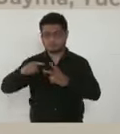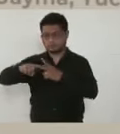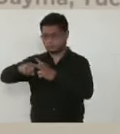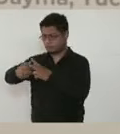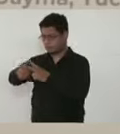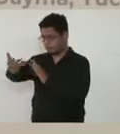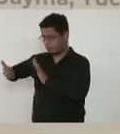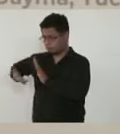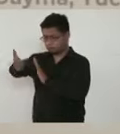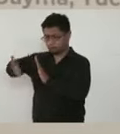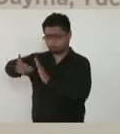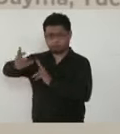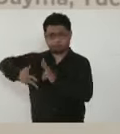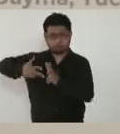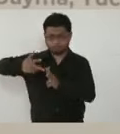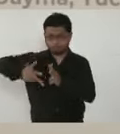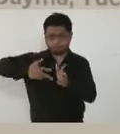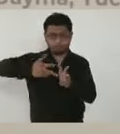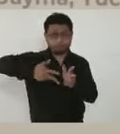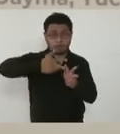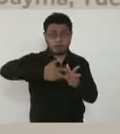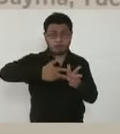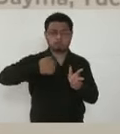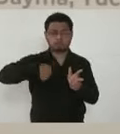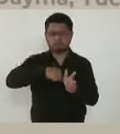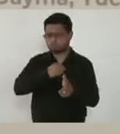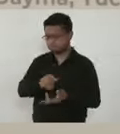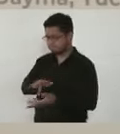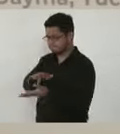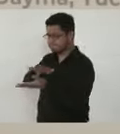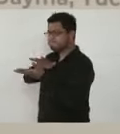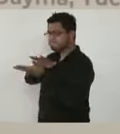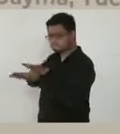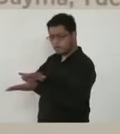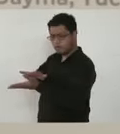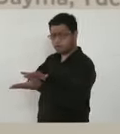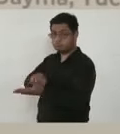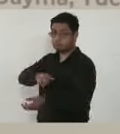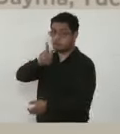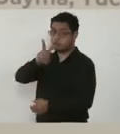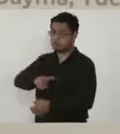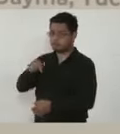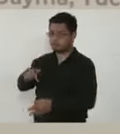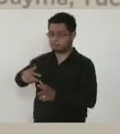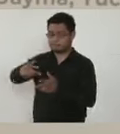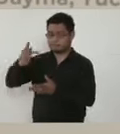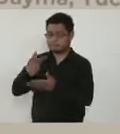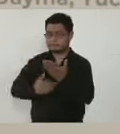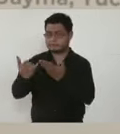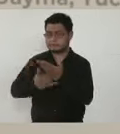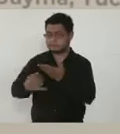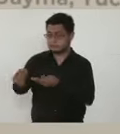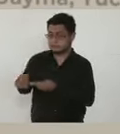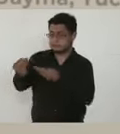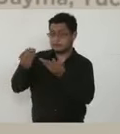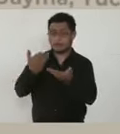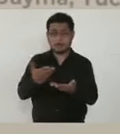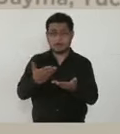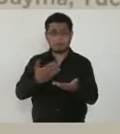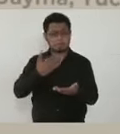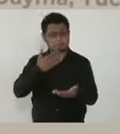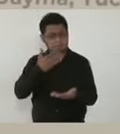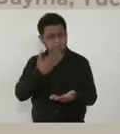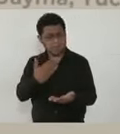manifestado nuestro apoyo a este proyecto, señor presidente, porque sin duda es un proyecto que sabemos que es bueno para el estado de